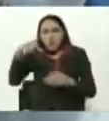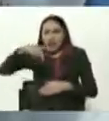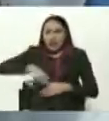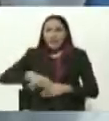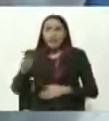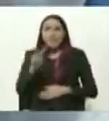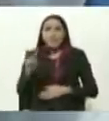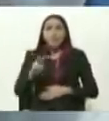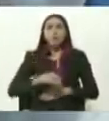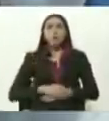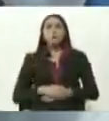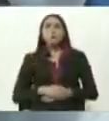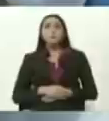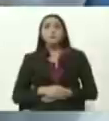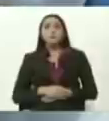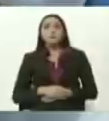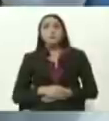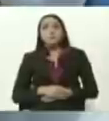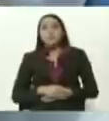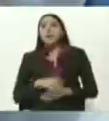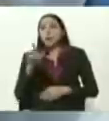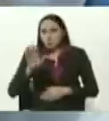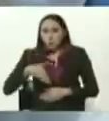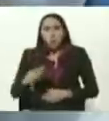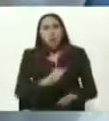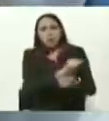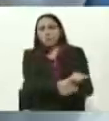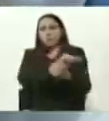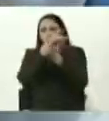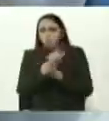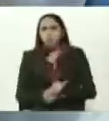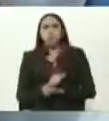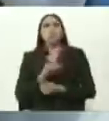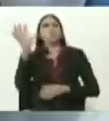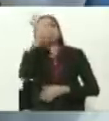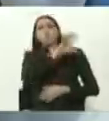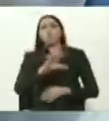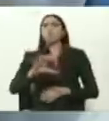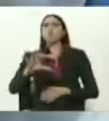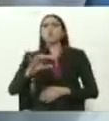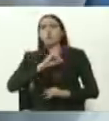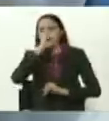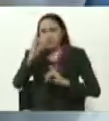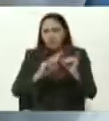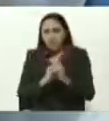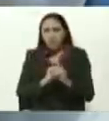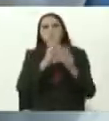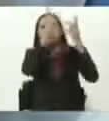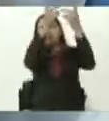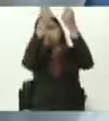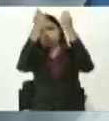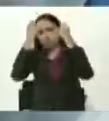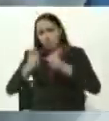país, sean simplemente detenidas en los lugares donde estén y los entreguen a Venezuela, a la